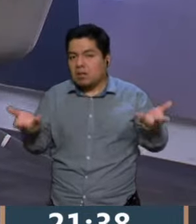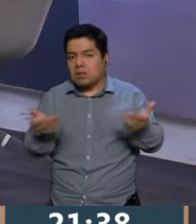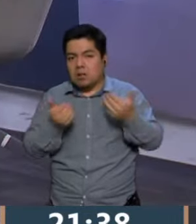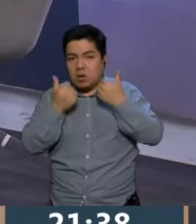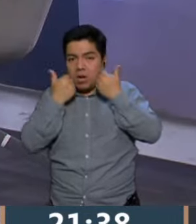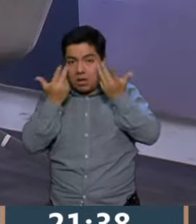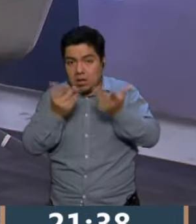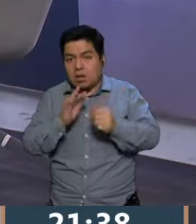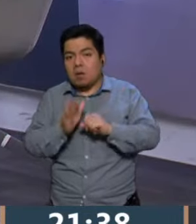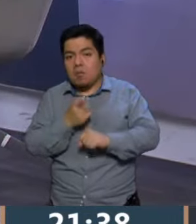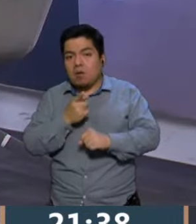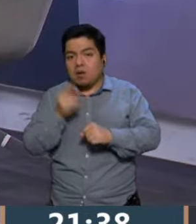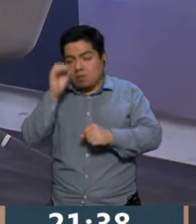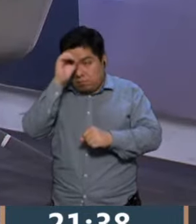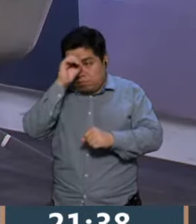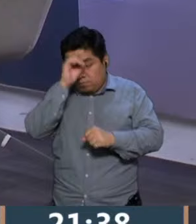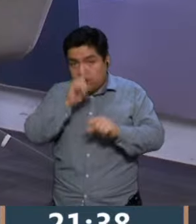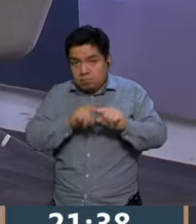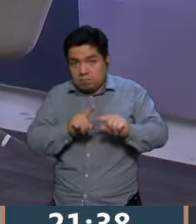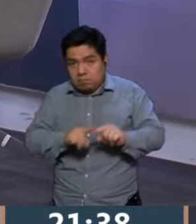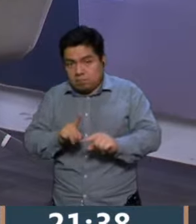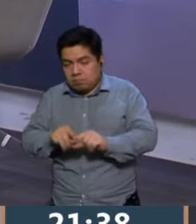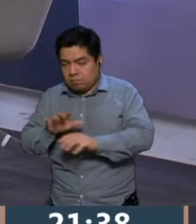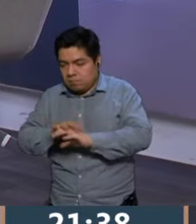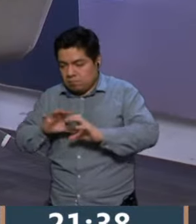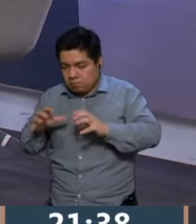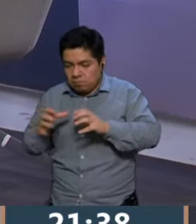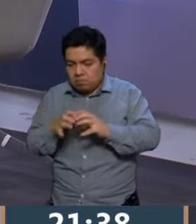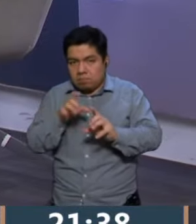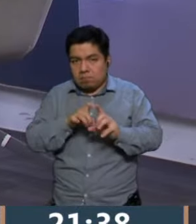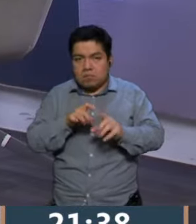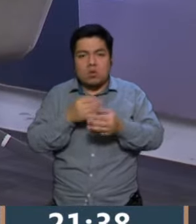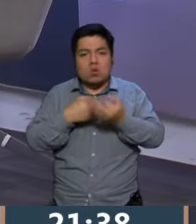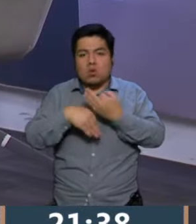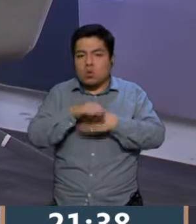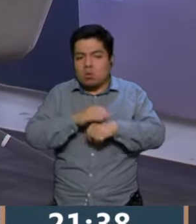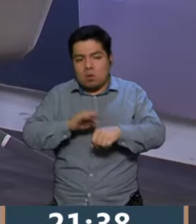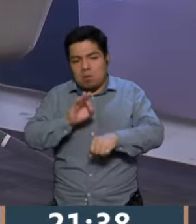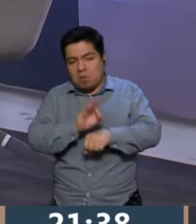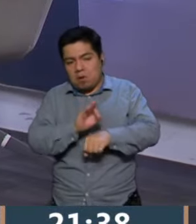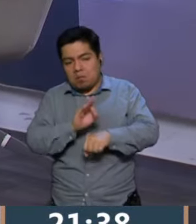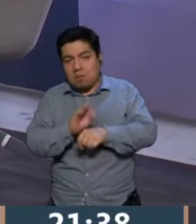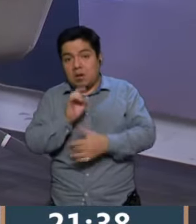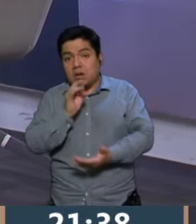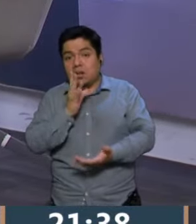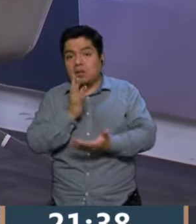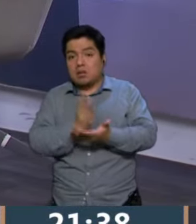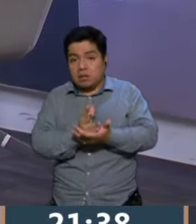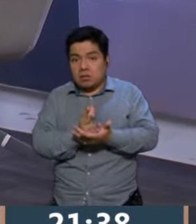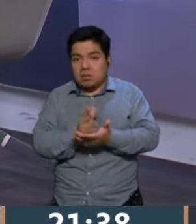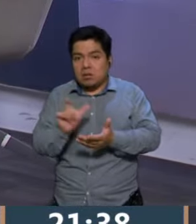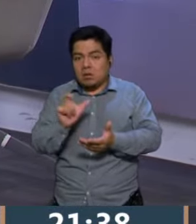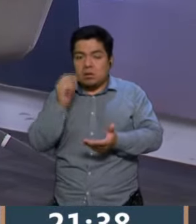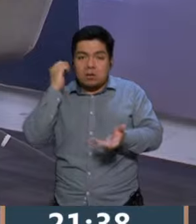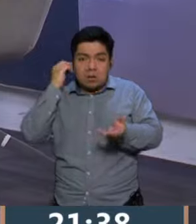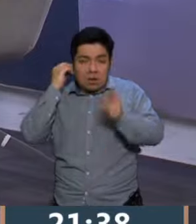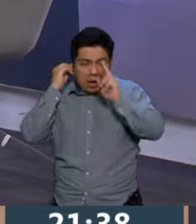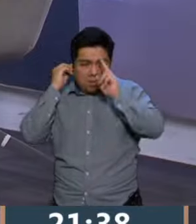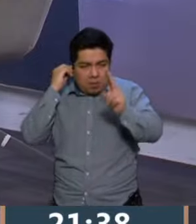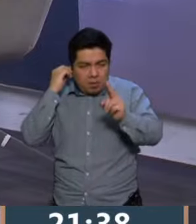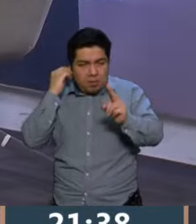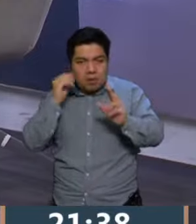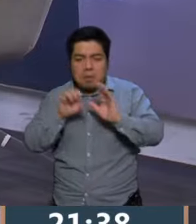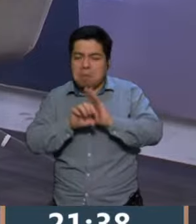justamente construyen opinión pública más acrítica. Y en esa medida todo está amparado. Solamente entra en aquel discurso prohibido cuando